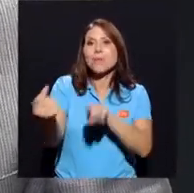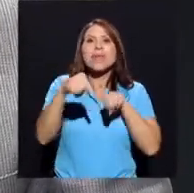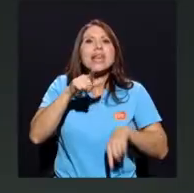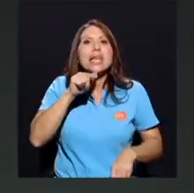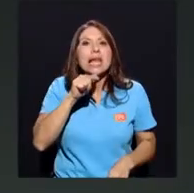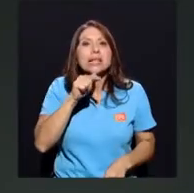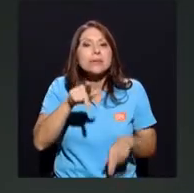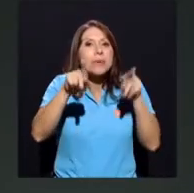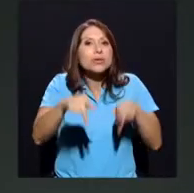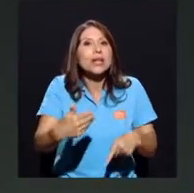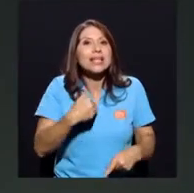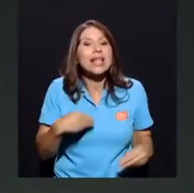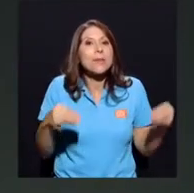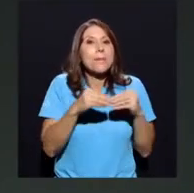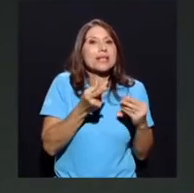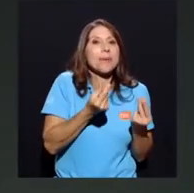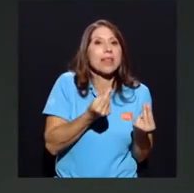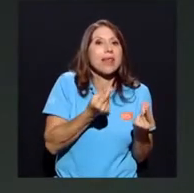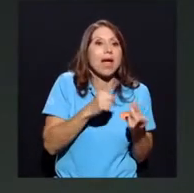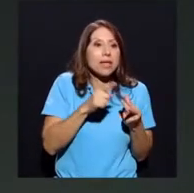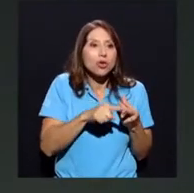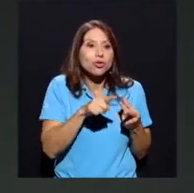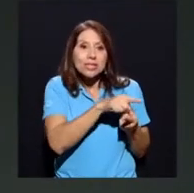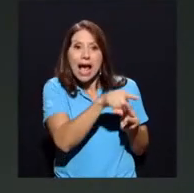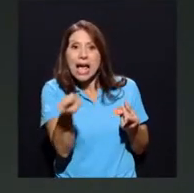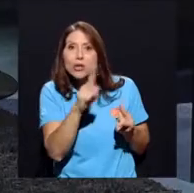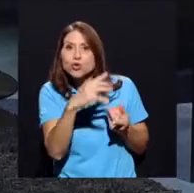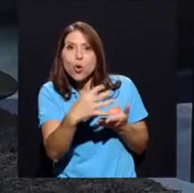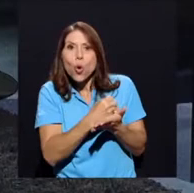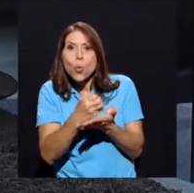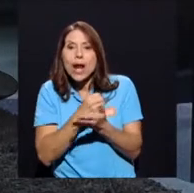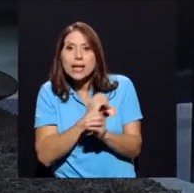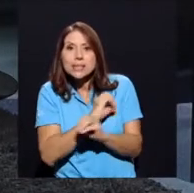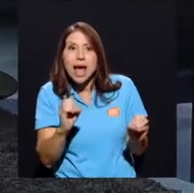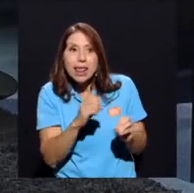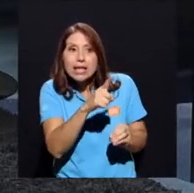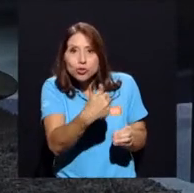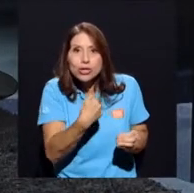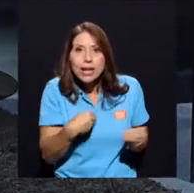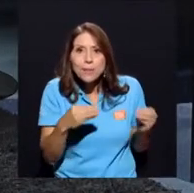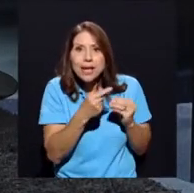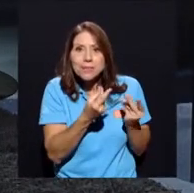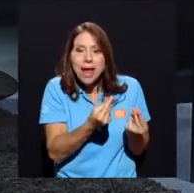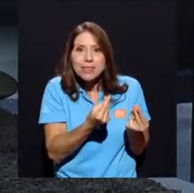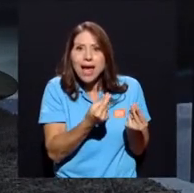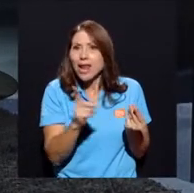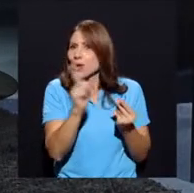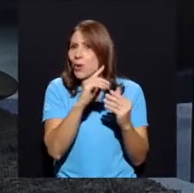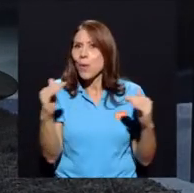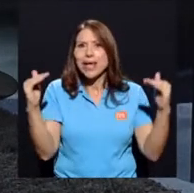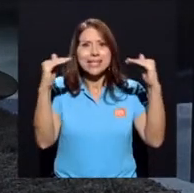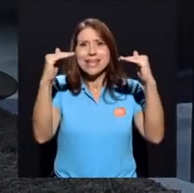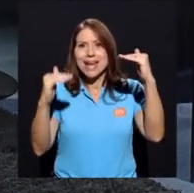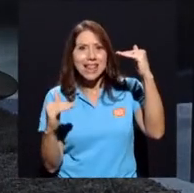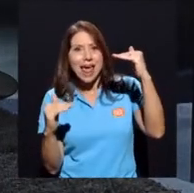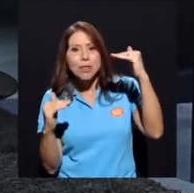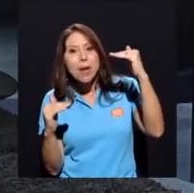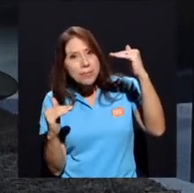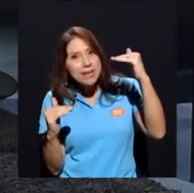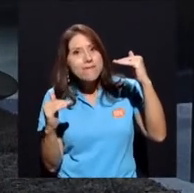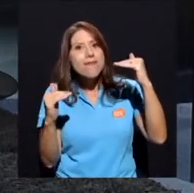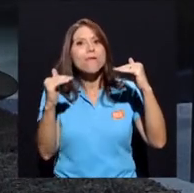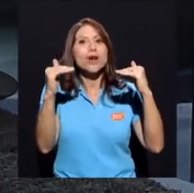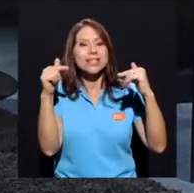entonces no cobra y los que tenemos plata lejos de ser iniquidad éste favorece la equidad mantiene porque esos recursos que estos estudiantes